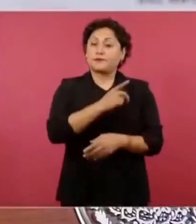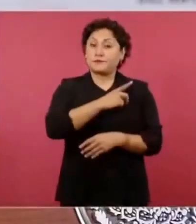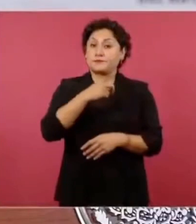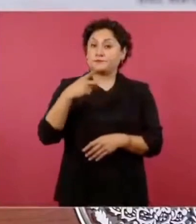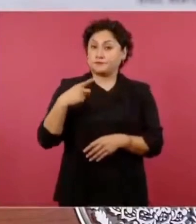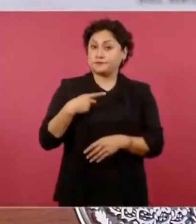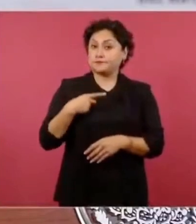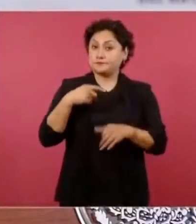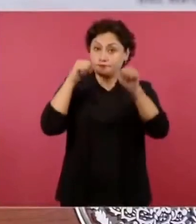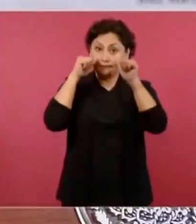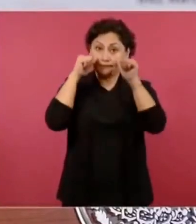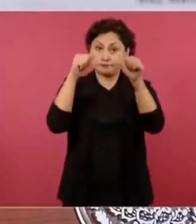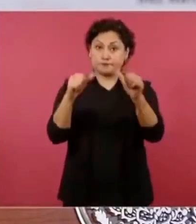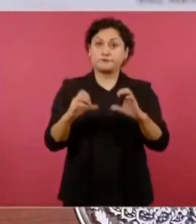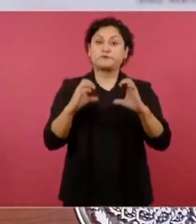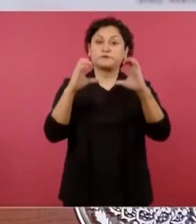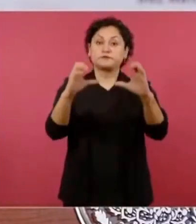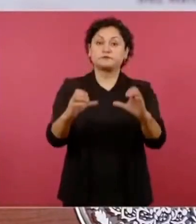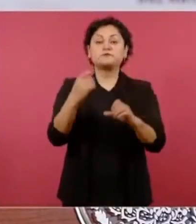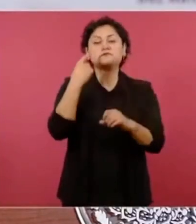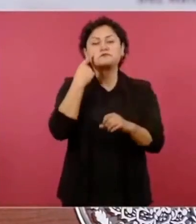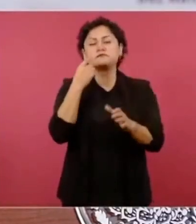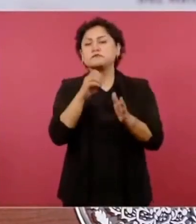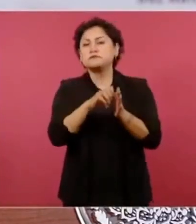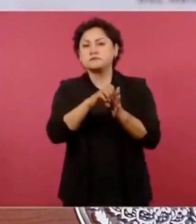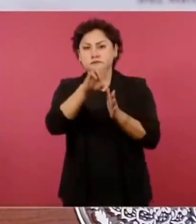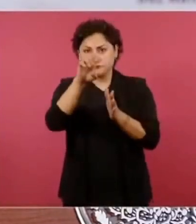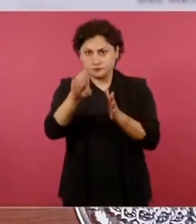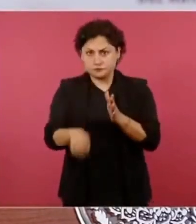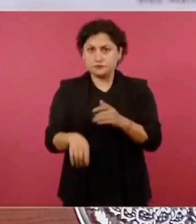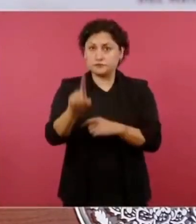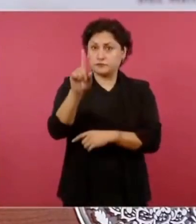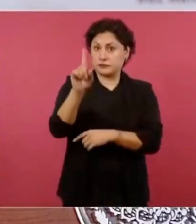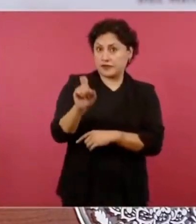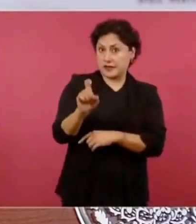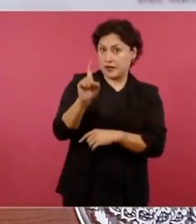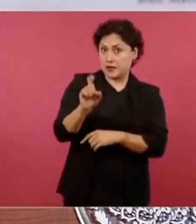por ejemplo, todo lo relacionado con el cuidado del agua,